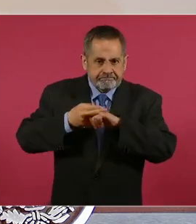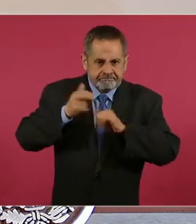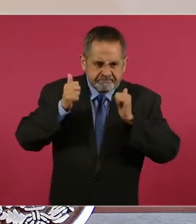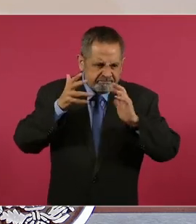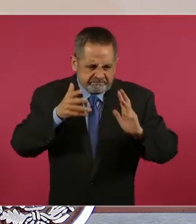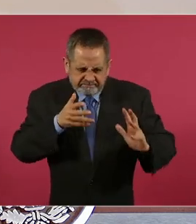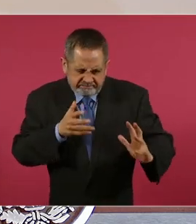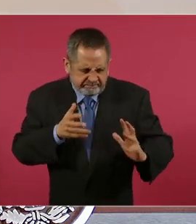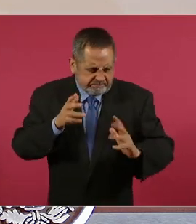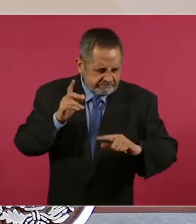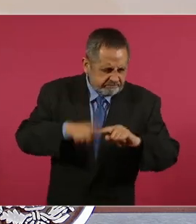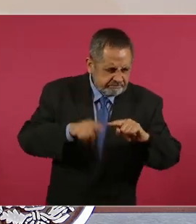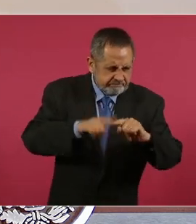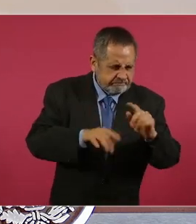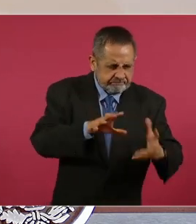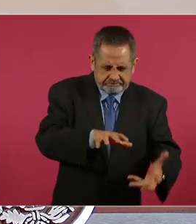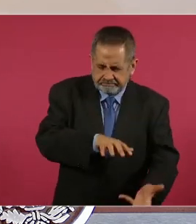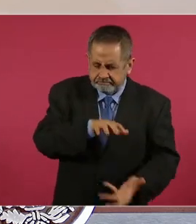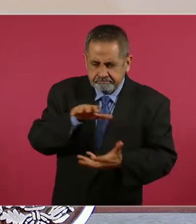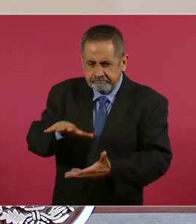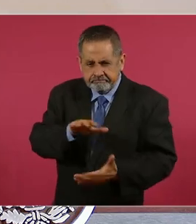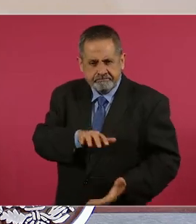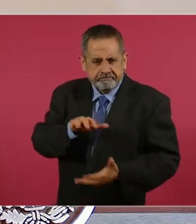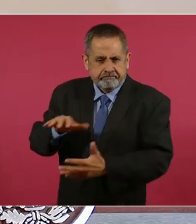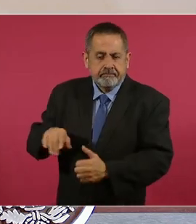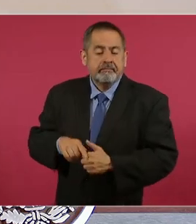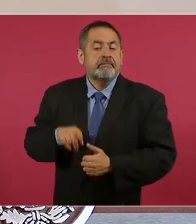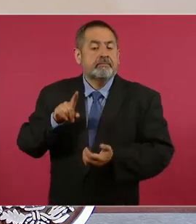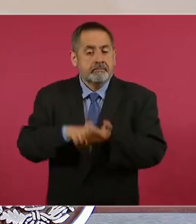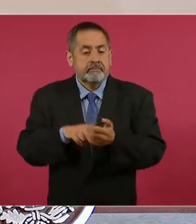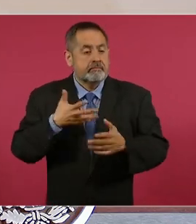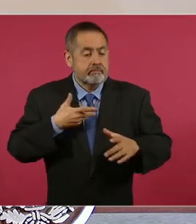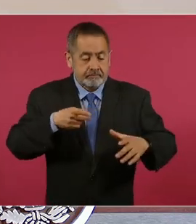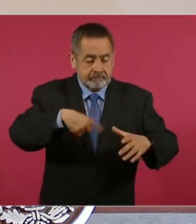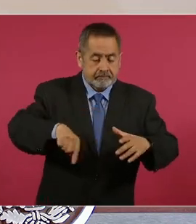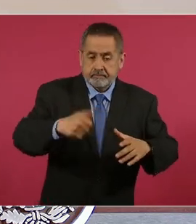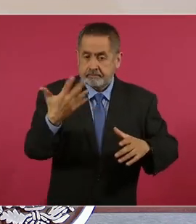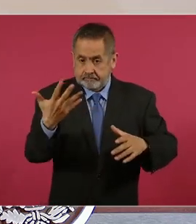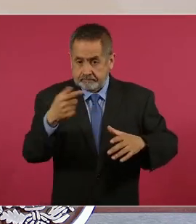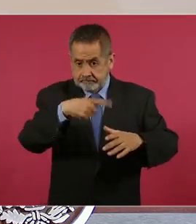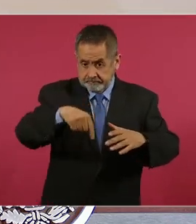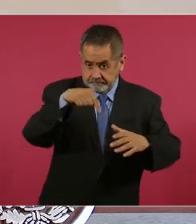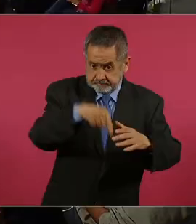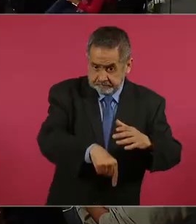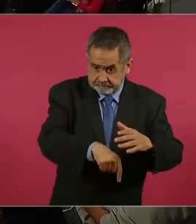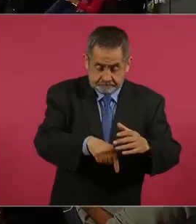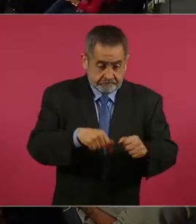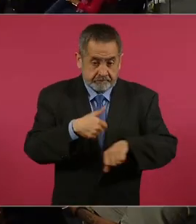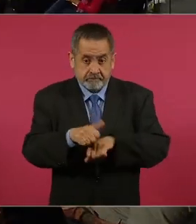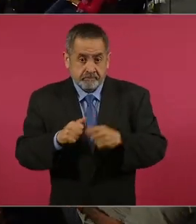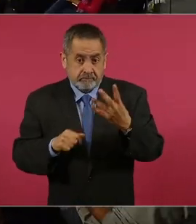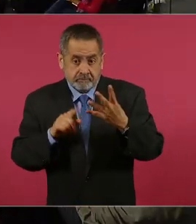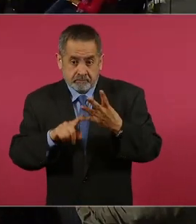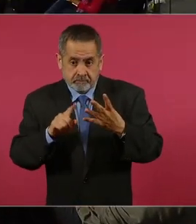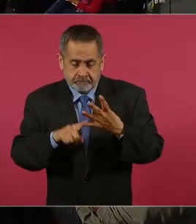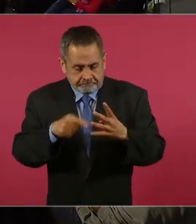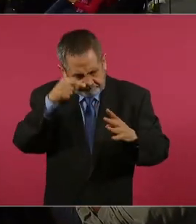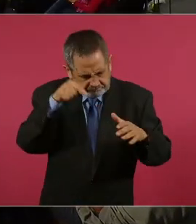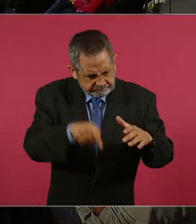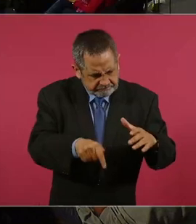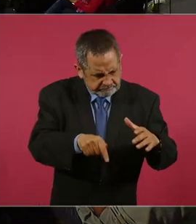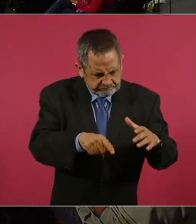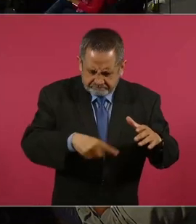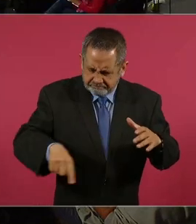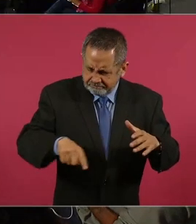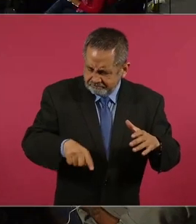es que se practicaron 5 pozos de sondeo y en el pozo 4 se observó la presencia de un parche en el piso de